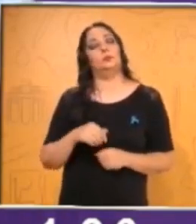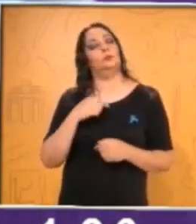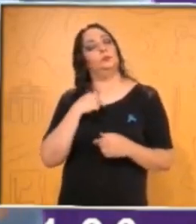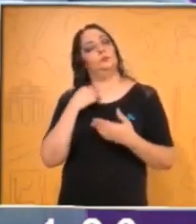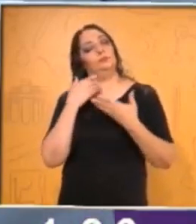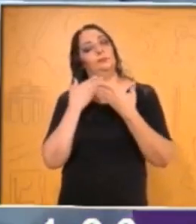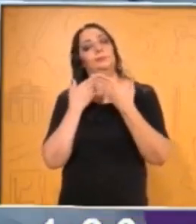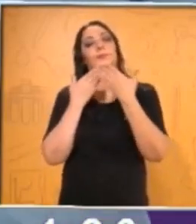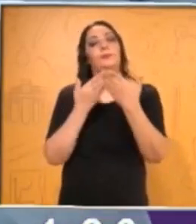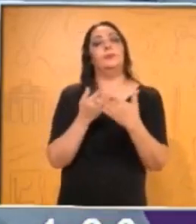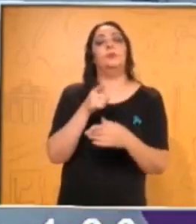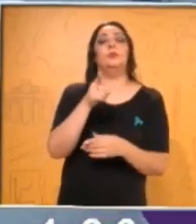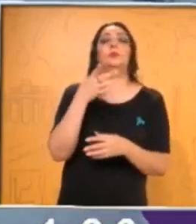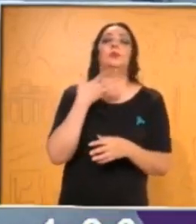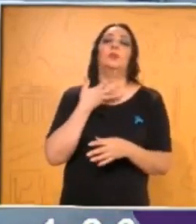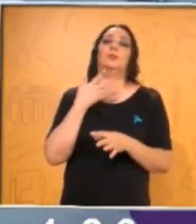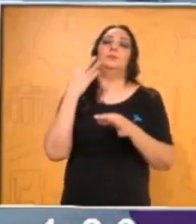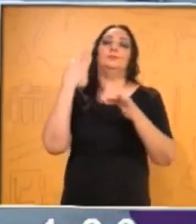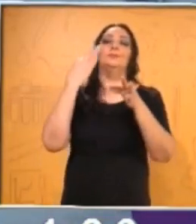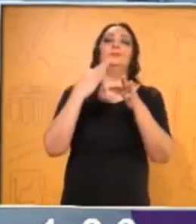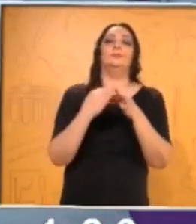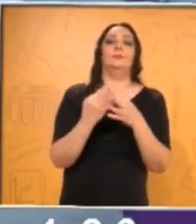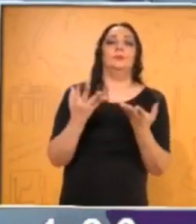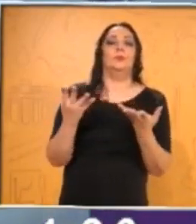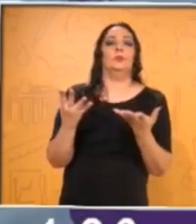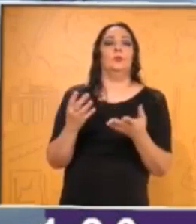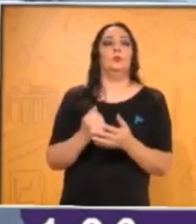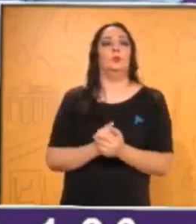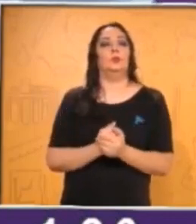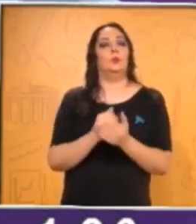pedir que tengas listo por ahí